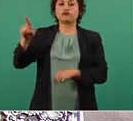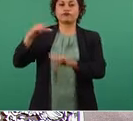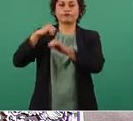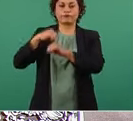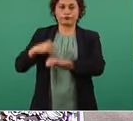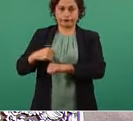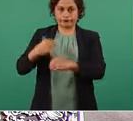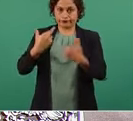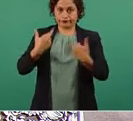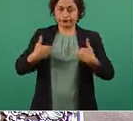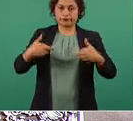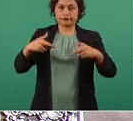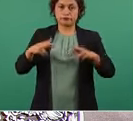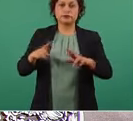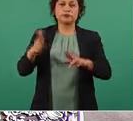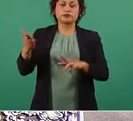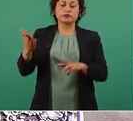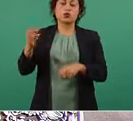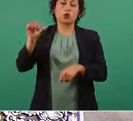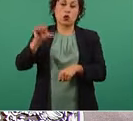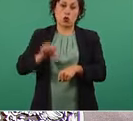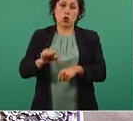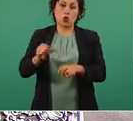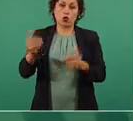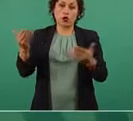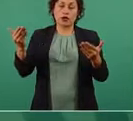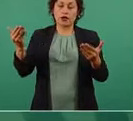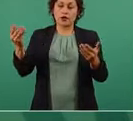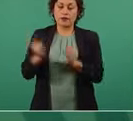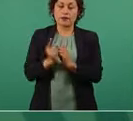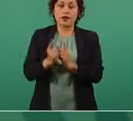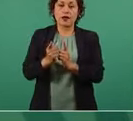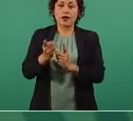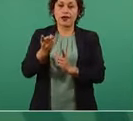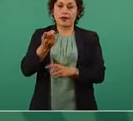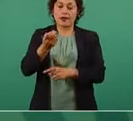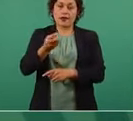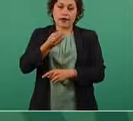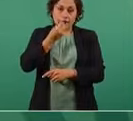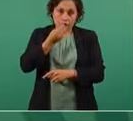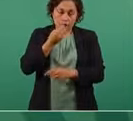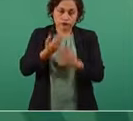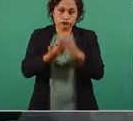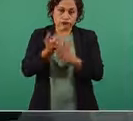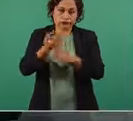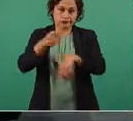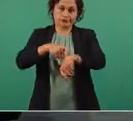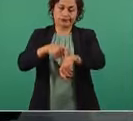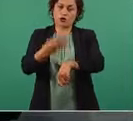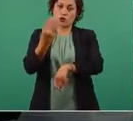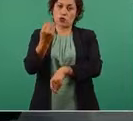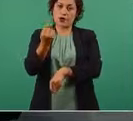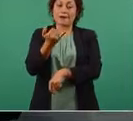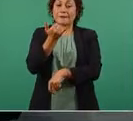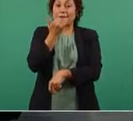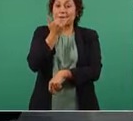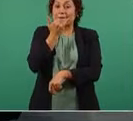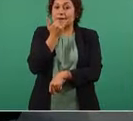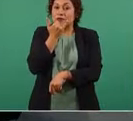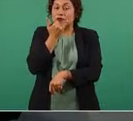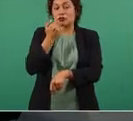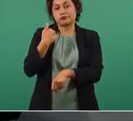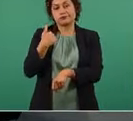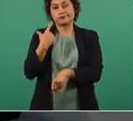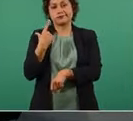y es un desayuno que tenemos a las 9. Entonces, ya no puedo estar más tiempo, pero mañana